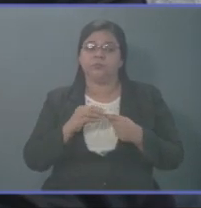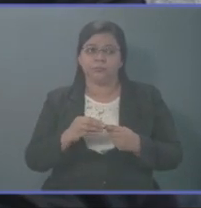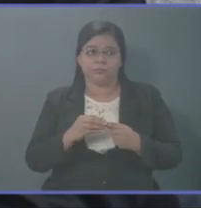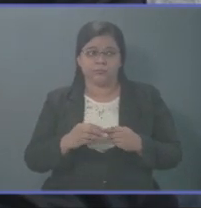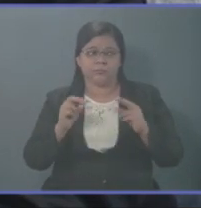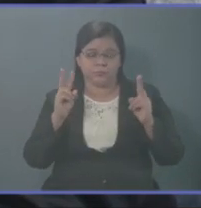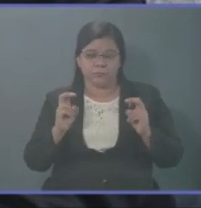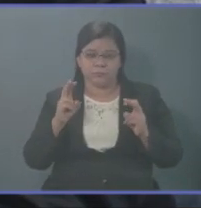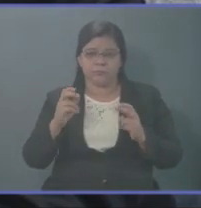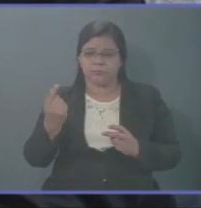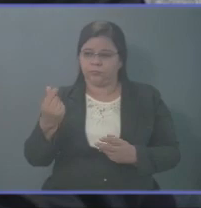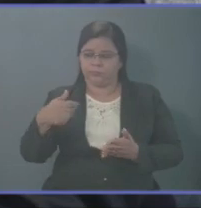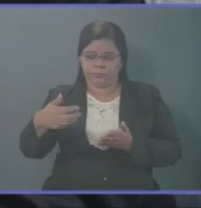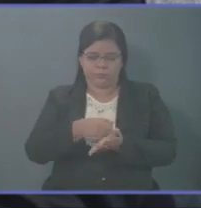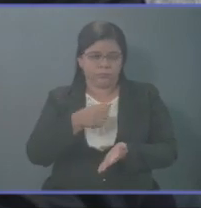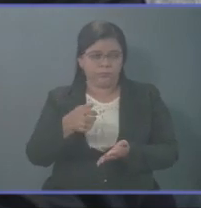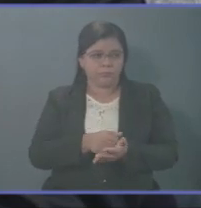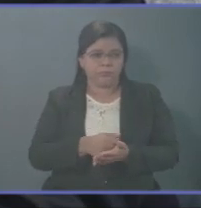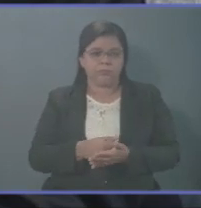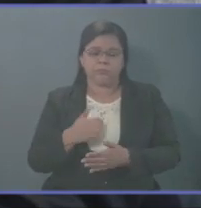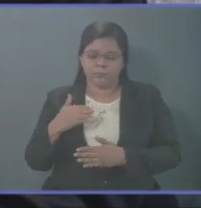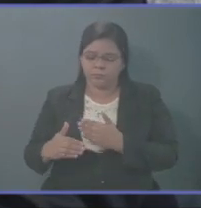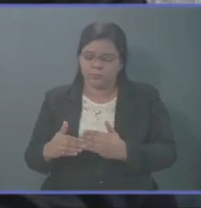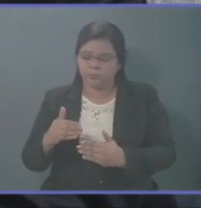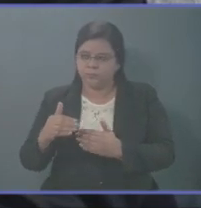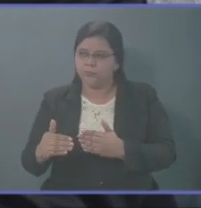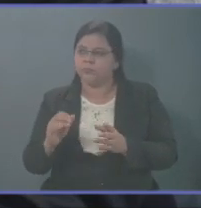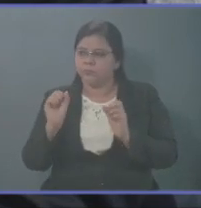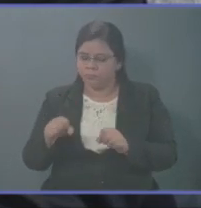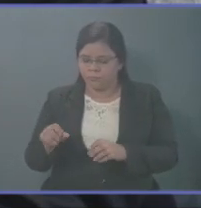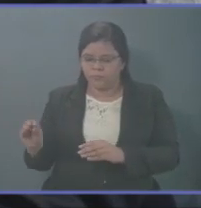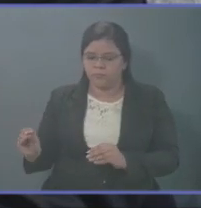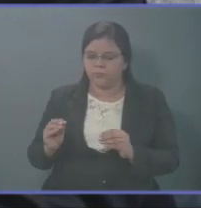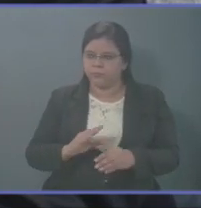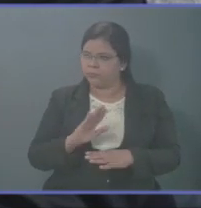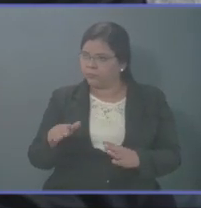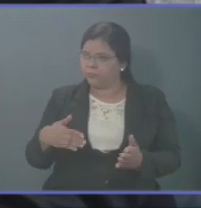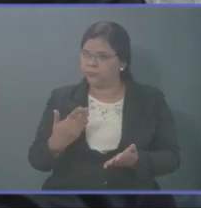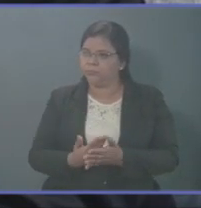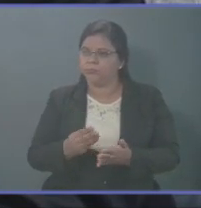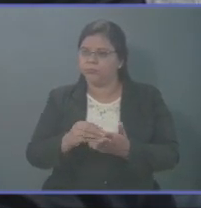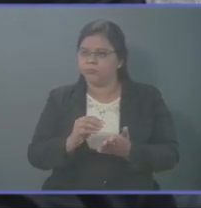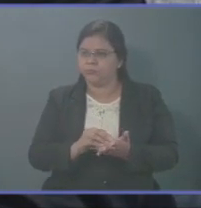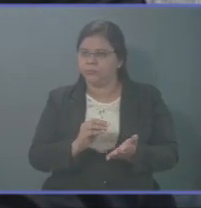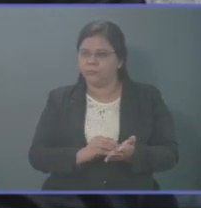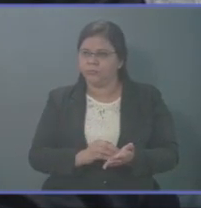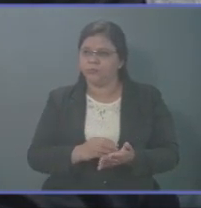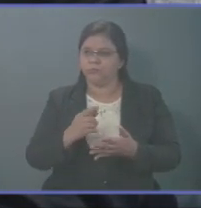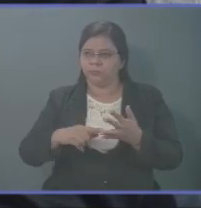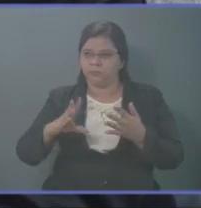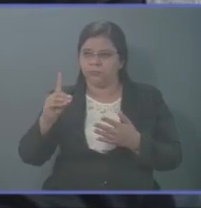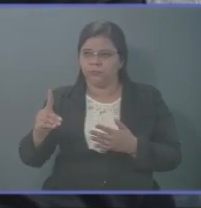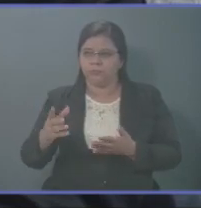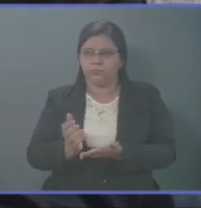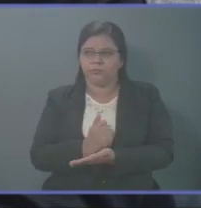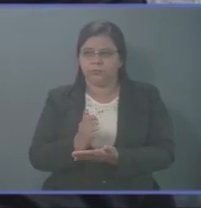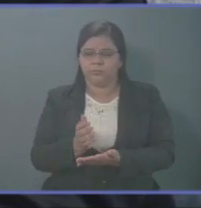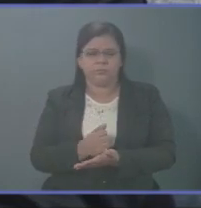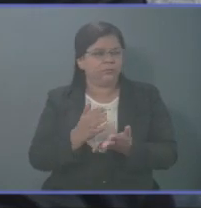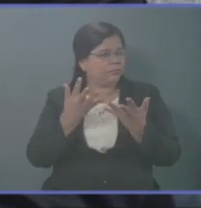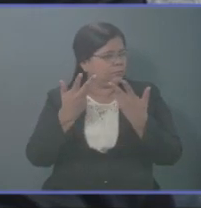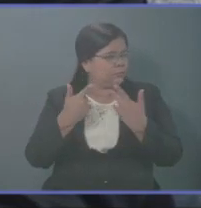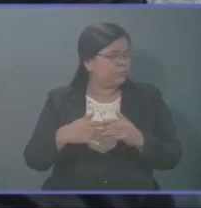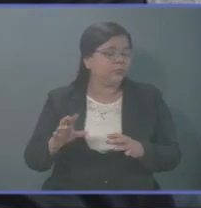sanciones, caducidad y procedimientos, se aplicarán las disposiciones contenidas en el Código Tributario y cualquier otro cuerpo